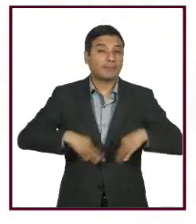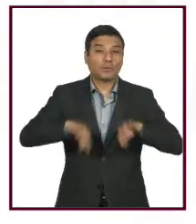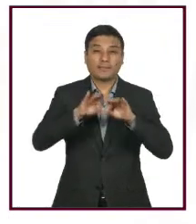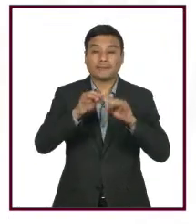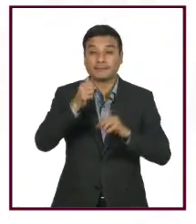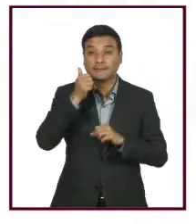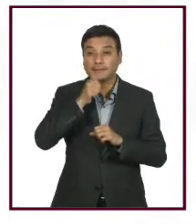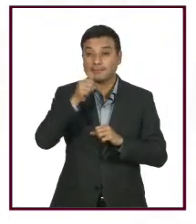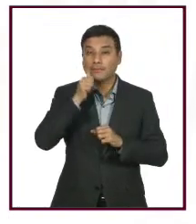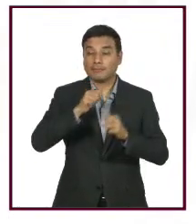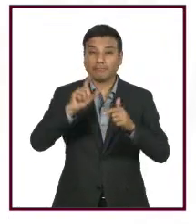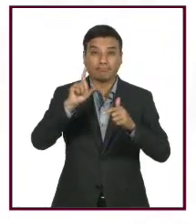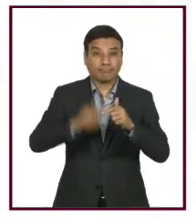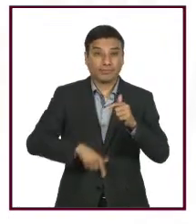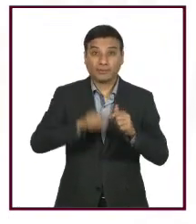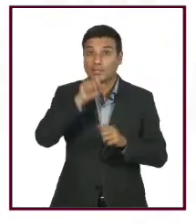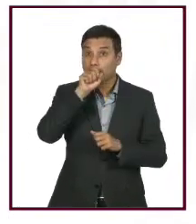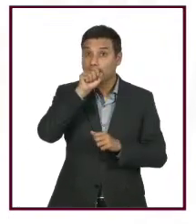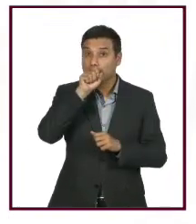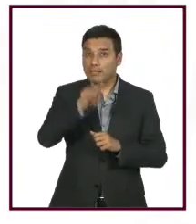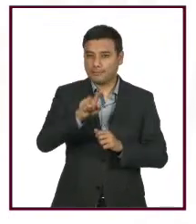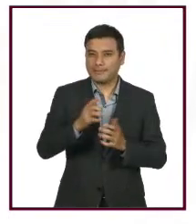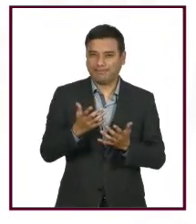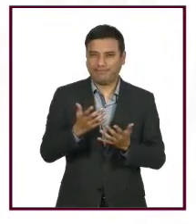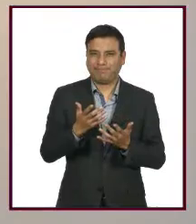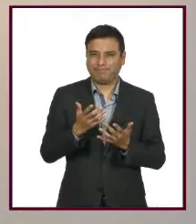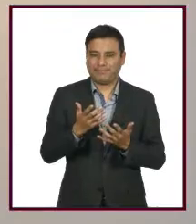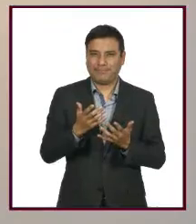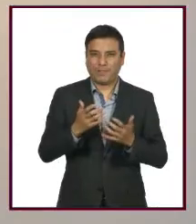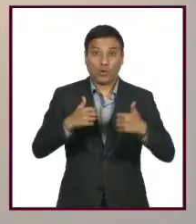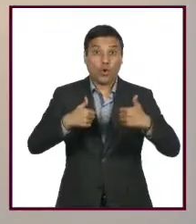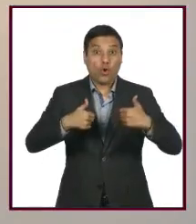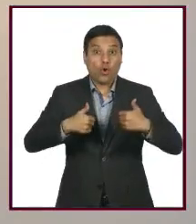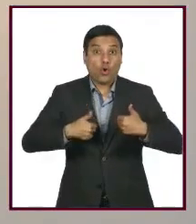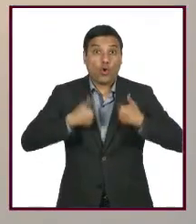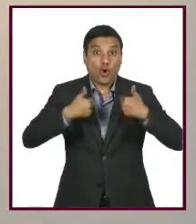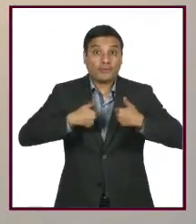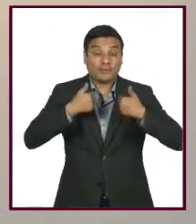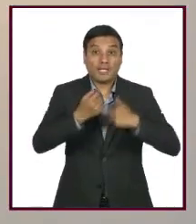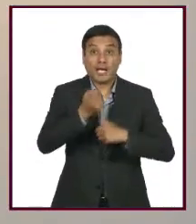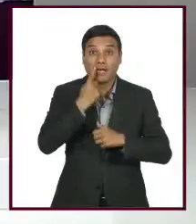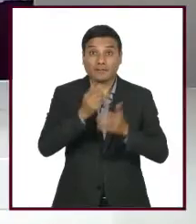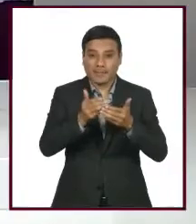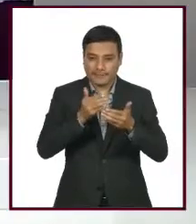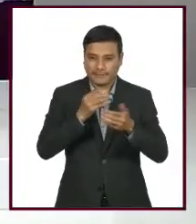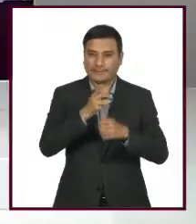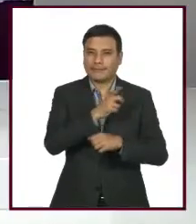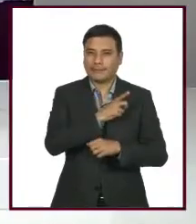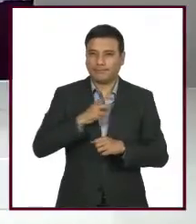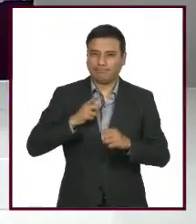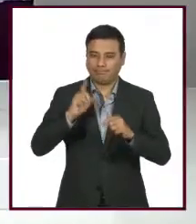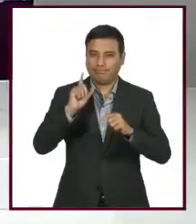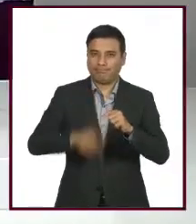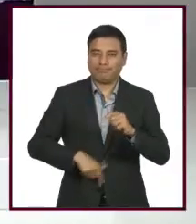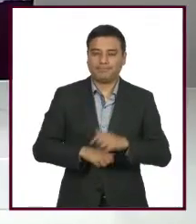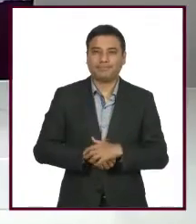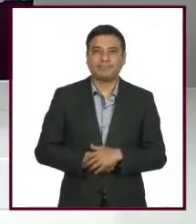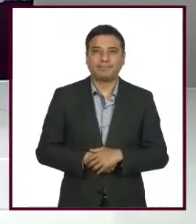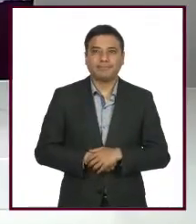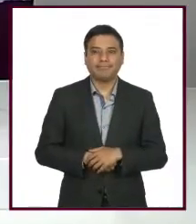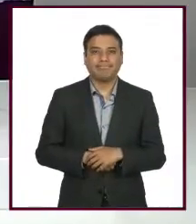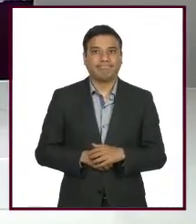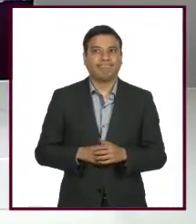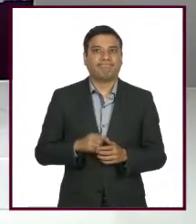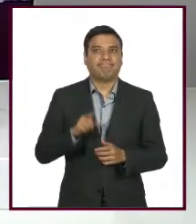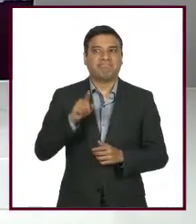prevención y el abordaje oportuno antes de iniciar el consumo de cualquier sustancia. Vaya, doctor,